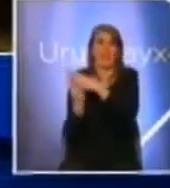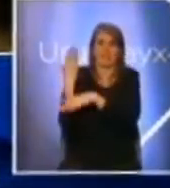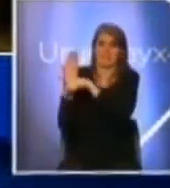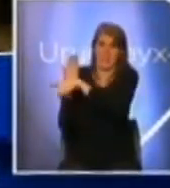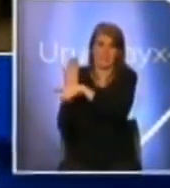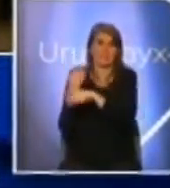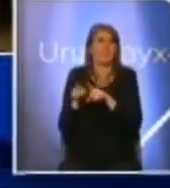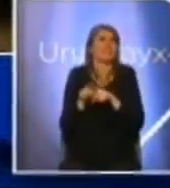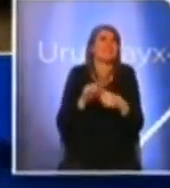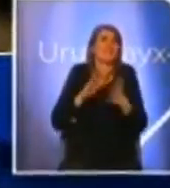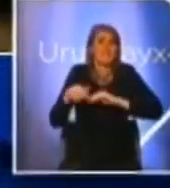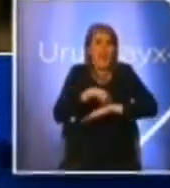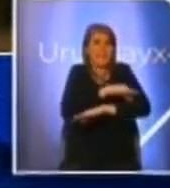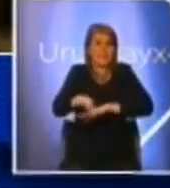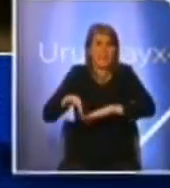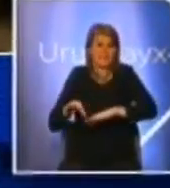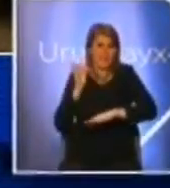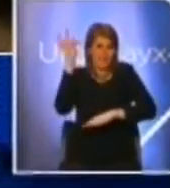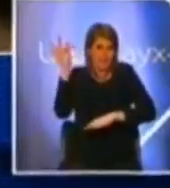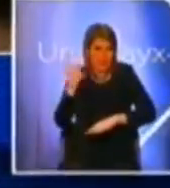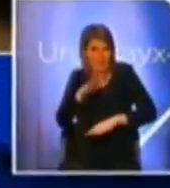estas plantas industriales del siglo XXI,